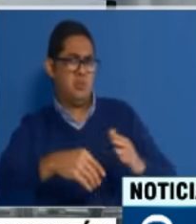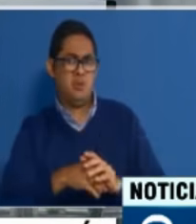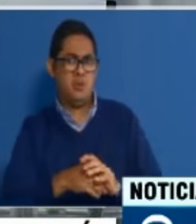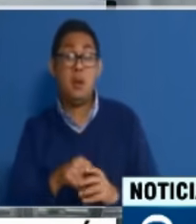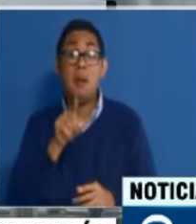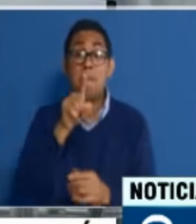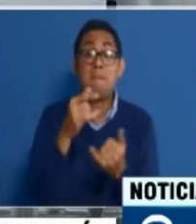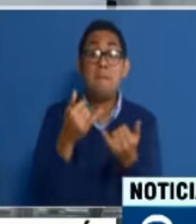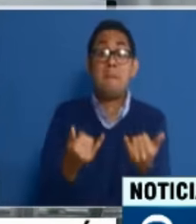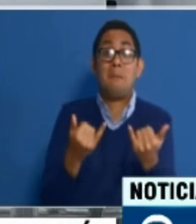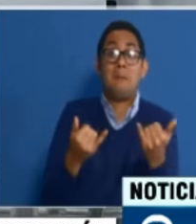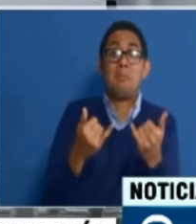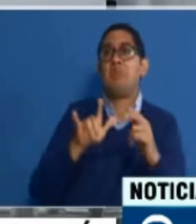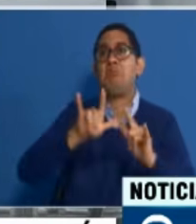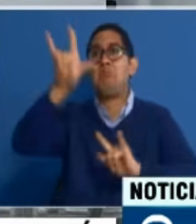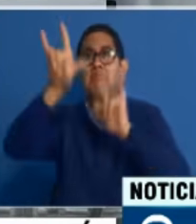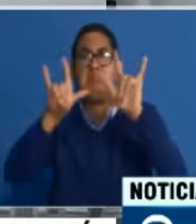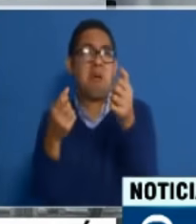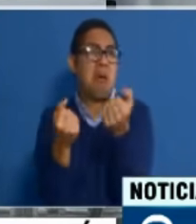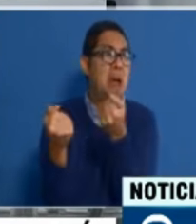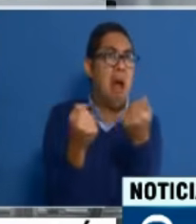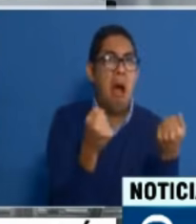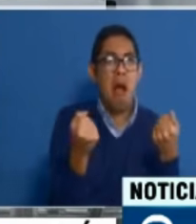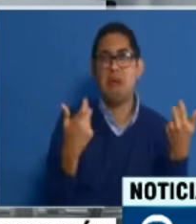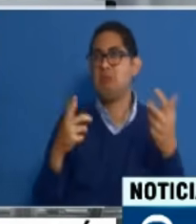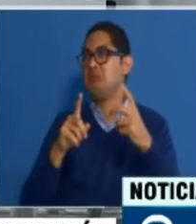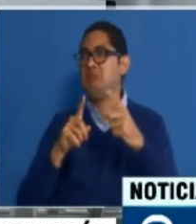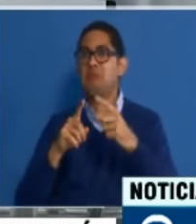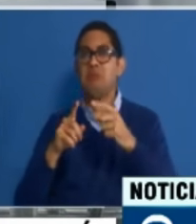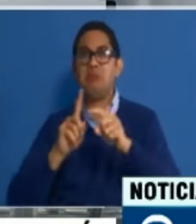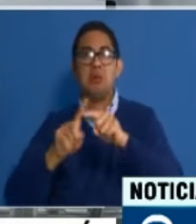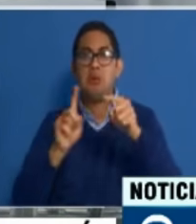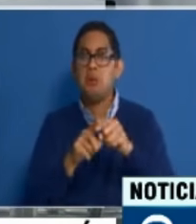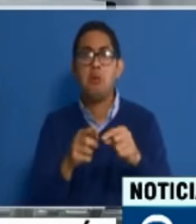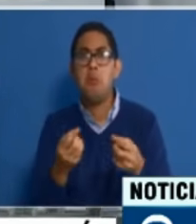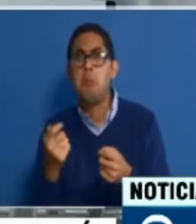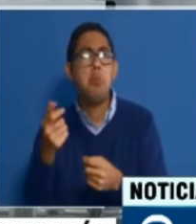pero la demanda ha bajado, y por eso es que se ve el precio del petróleo como está.